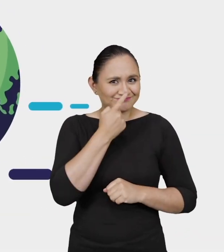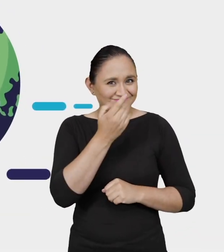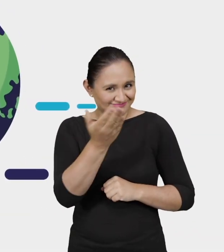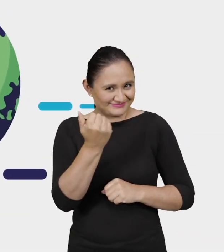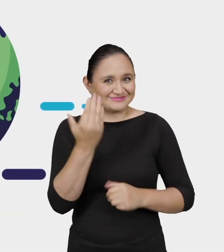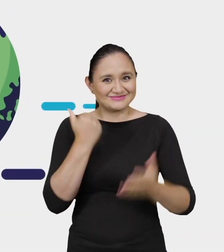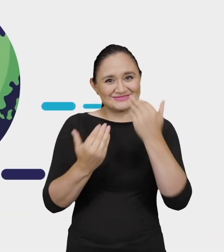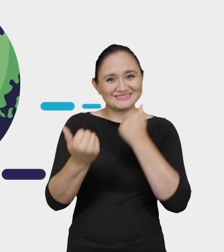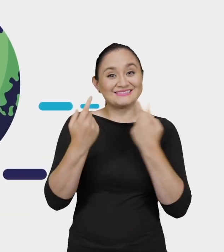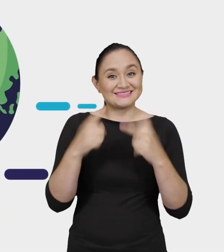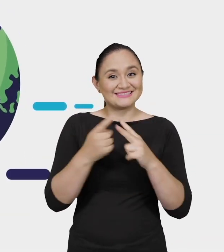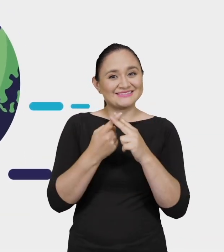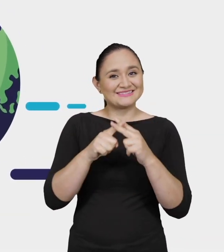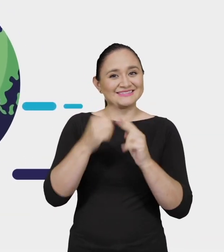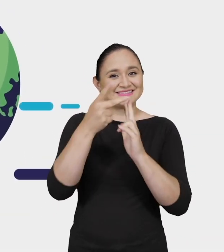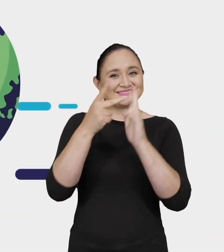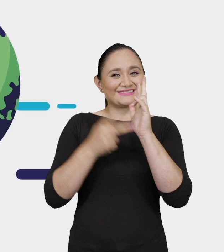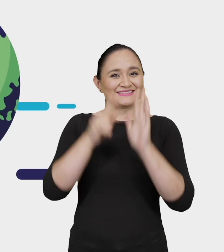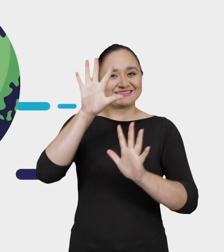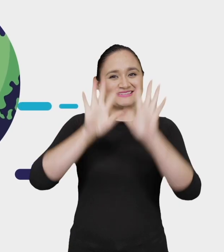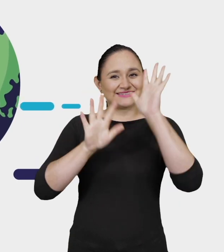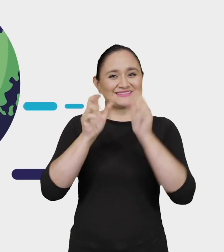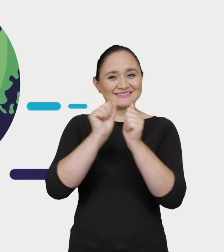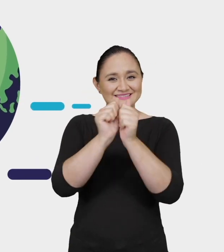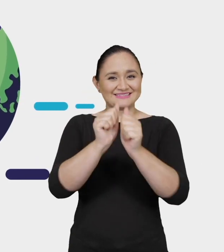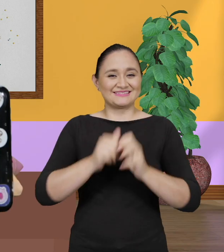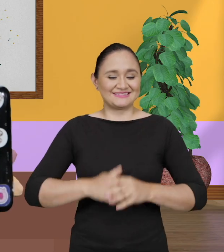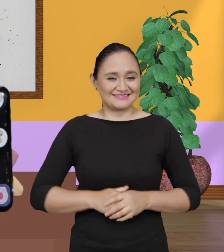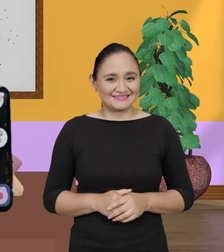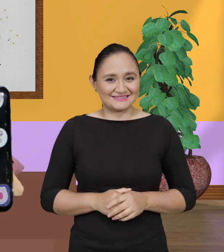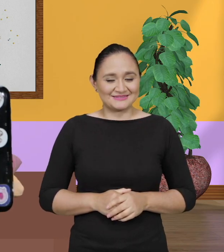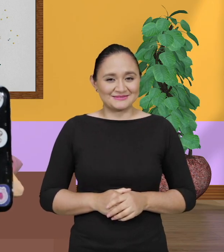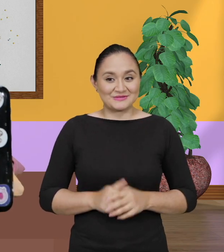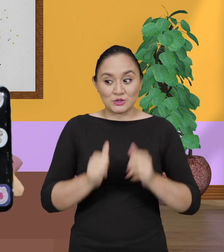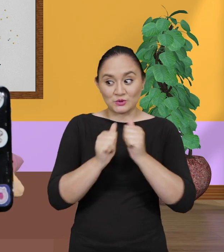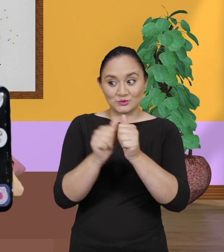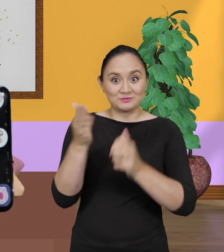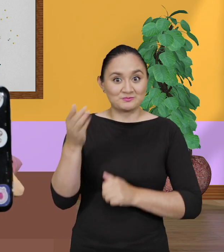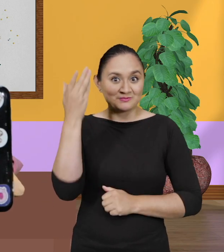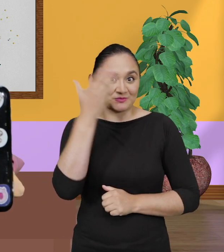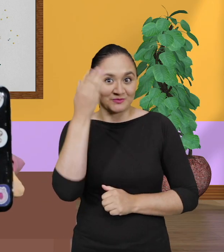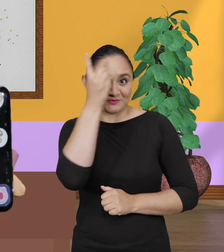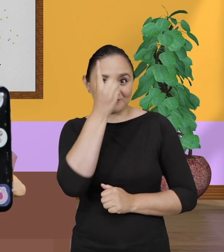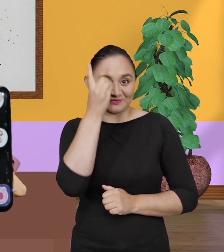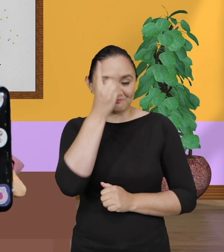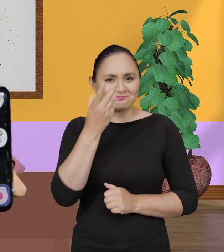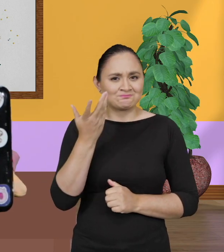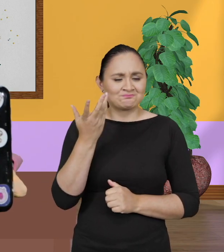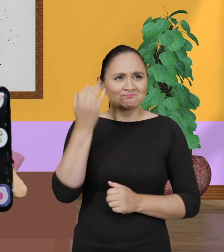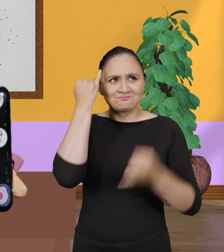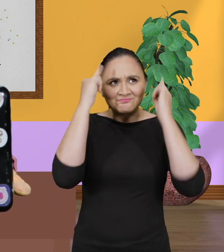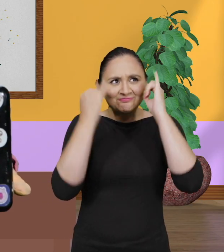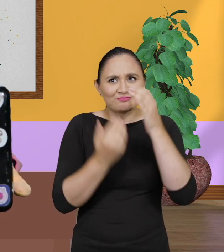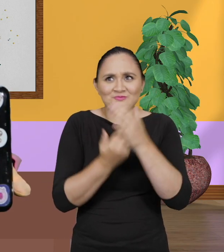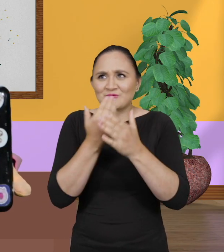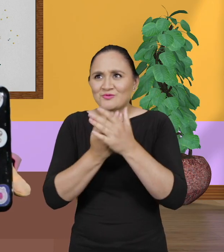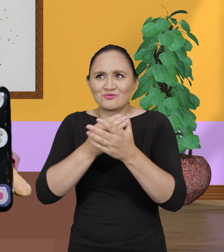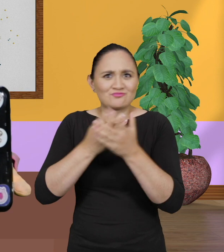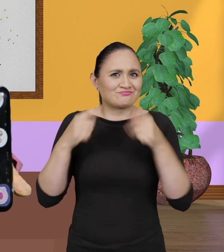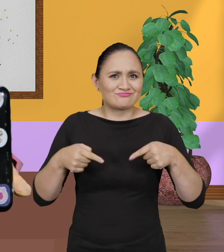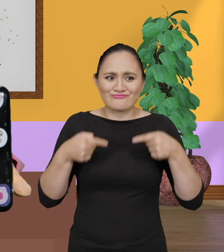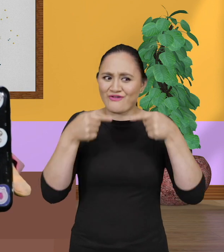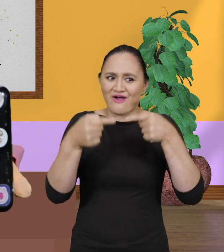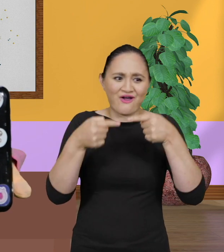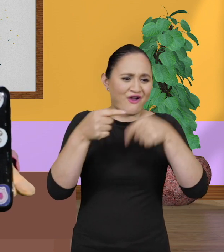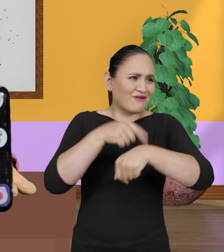te interesa! ¡Ya empieza Aprendemos Juntos! Junto a la profe Diana, estamos innovando todo